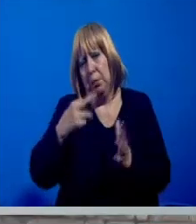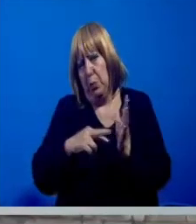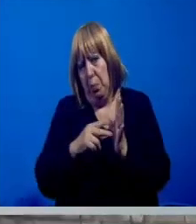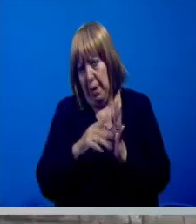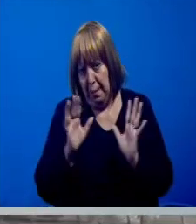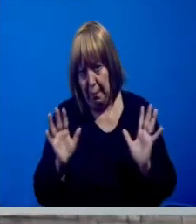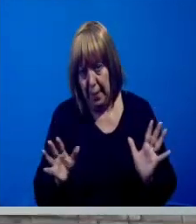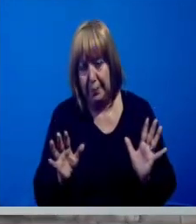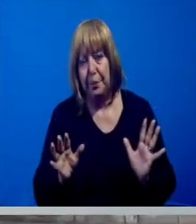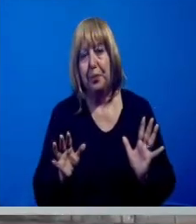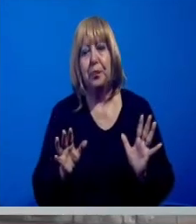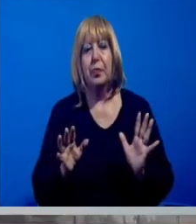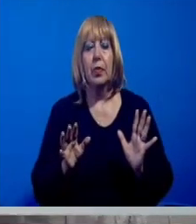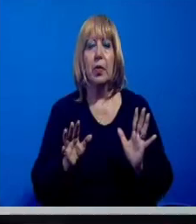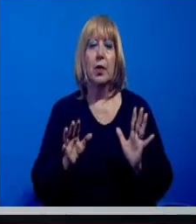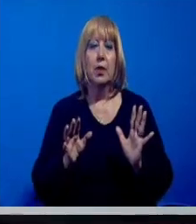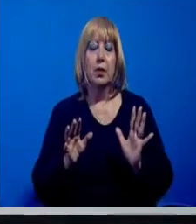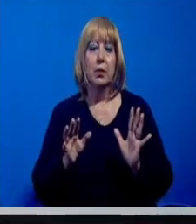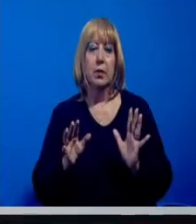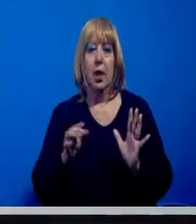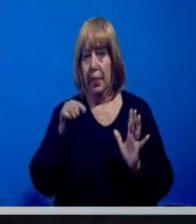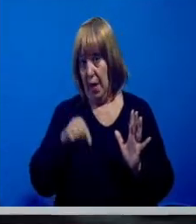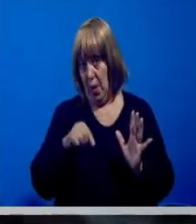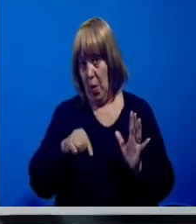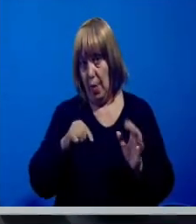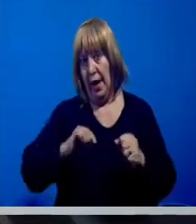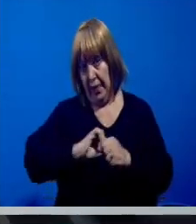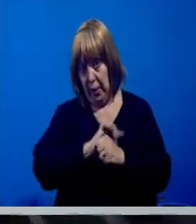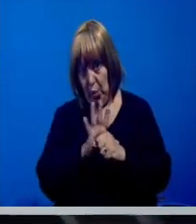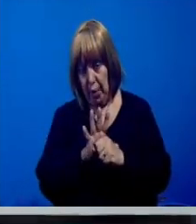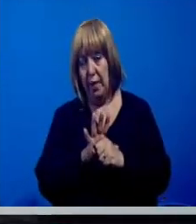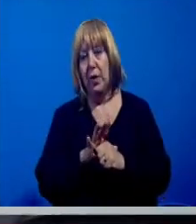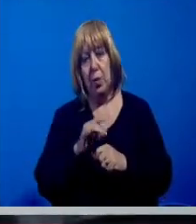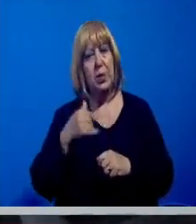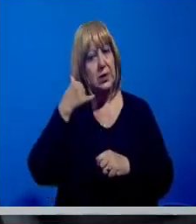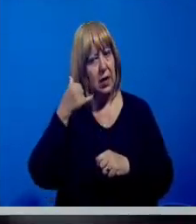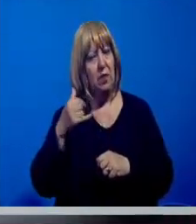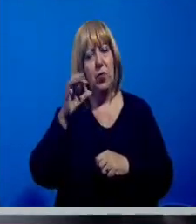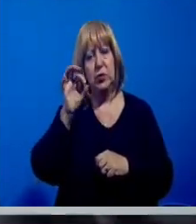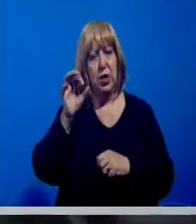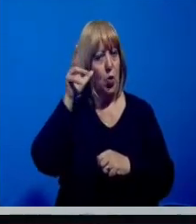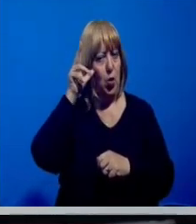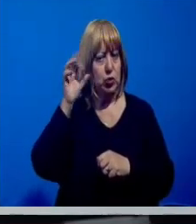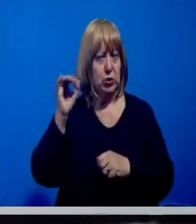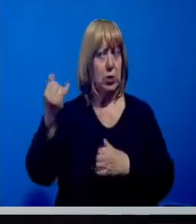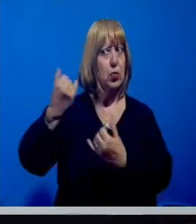con este inconveniente actual del coronavirus, puede hacer un llamado al 0800 y